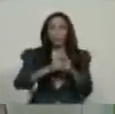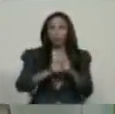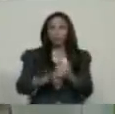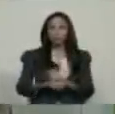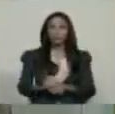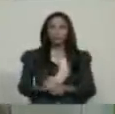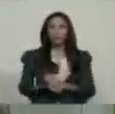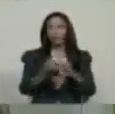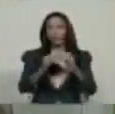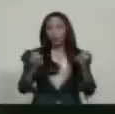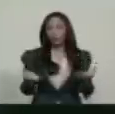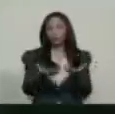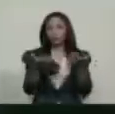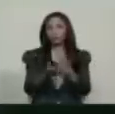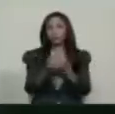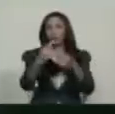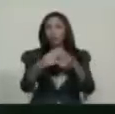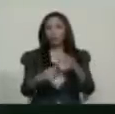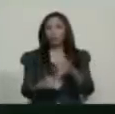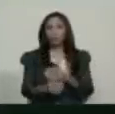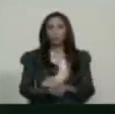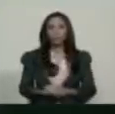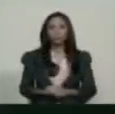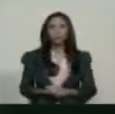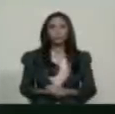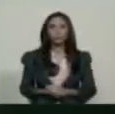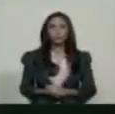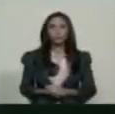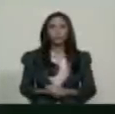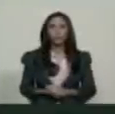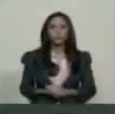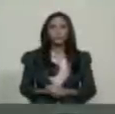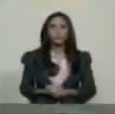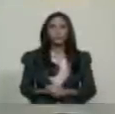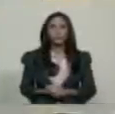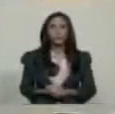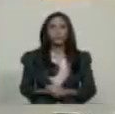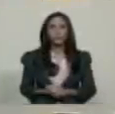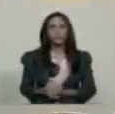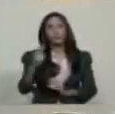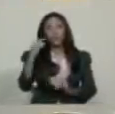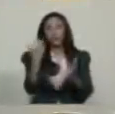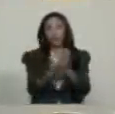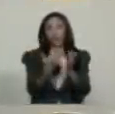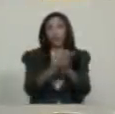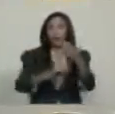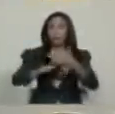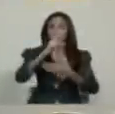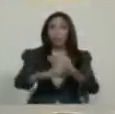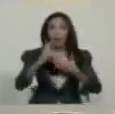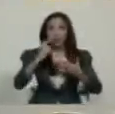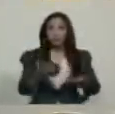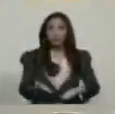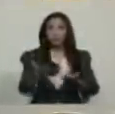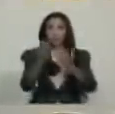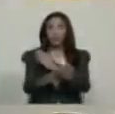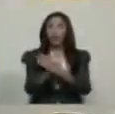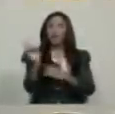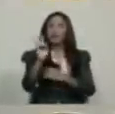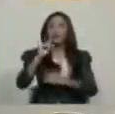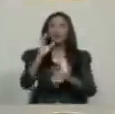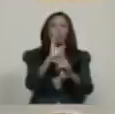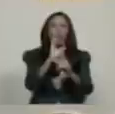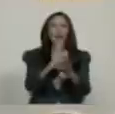presidente. Es correcto, compañero. Fíjense ustedes, aquí tenemos el plan Venezuela Cultiva